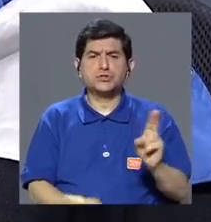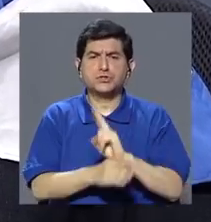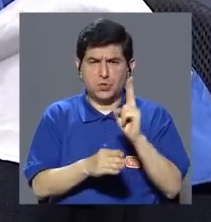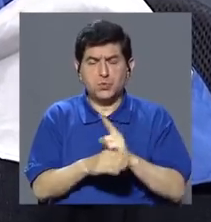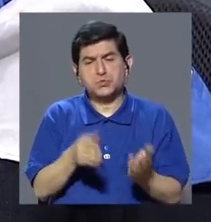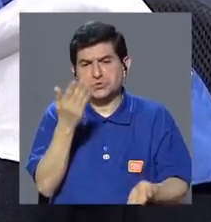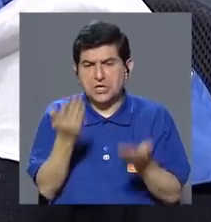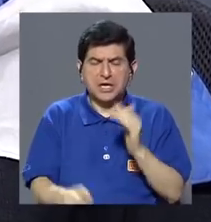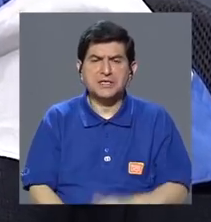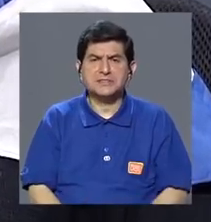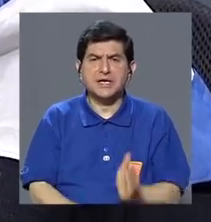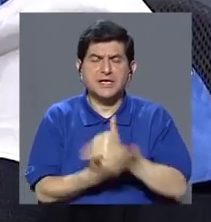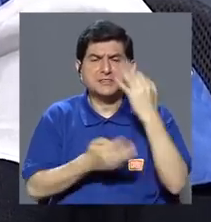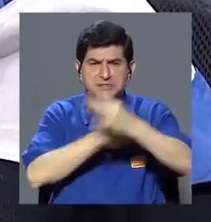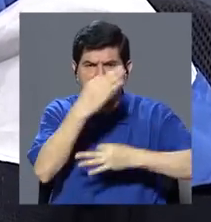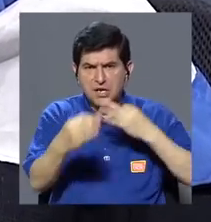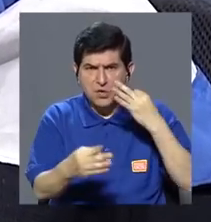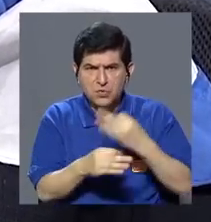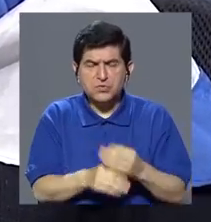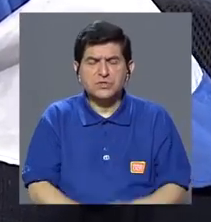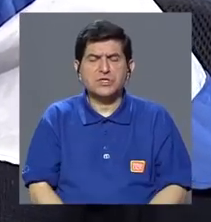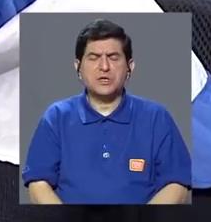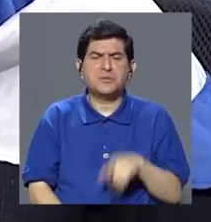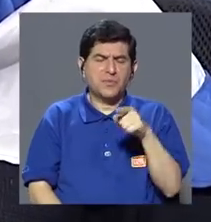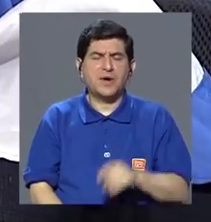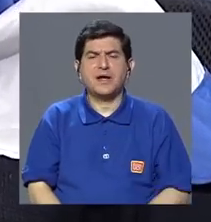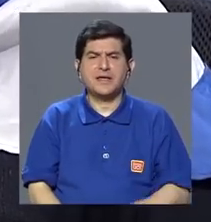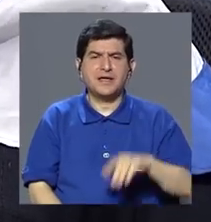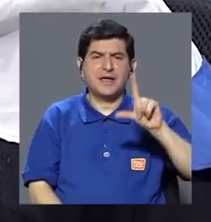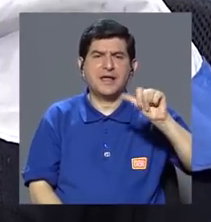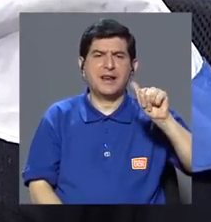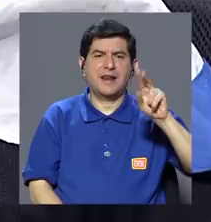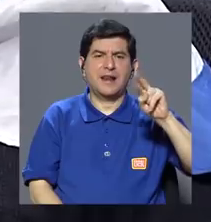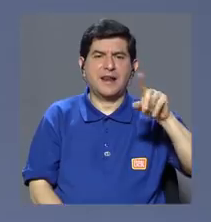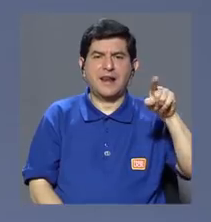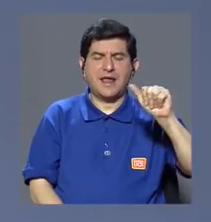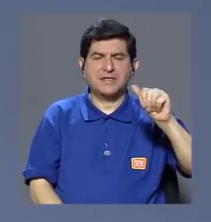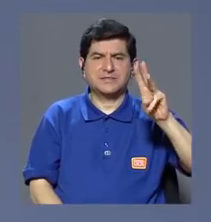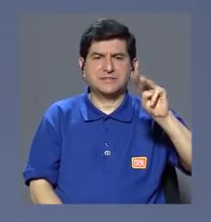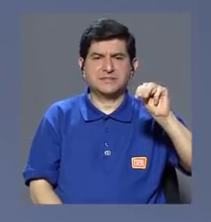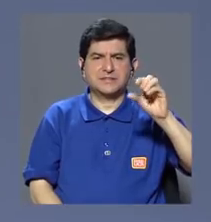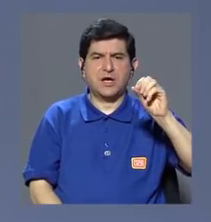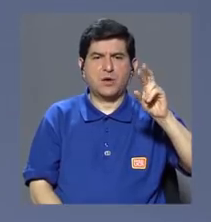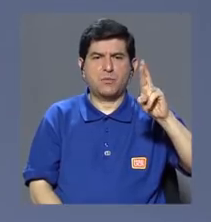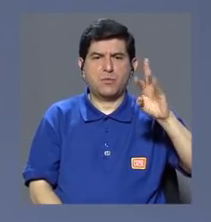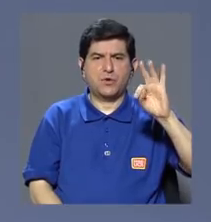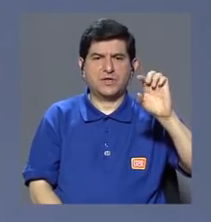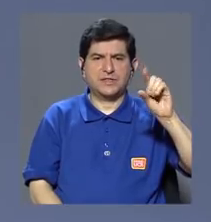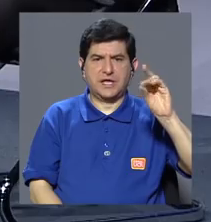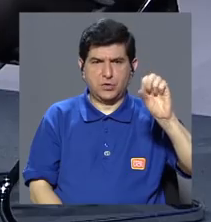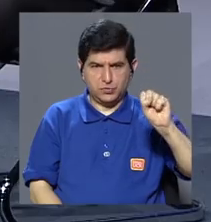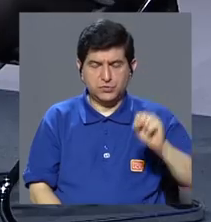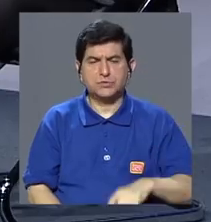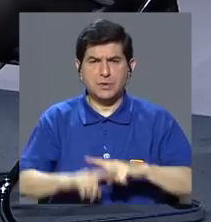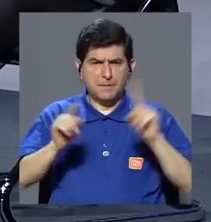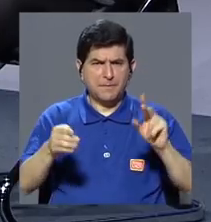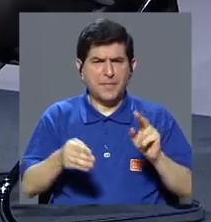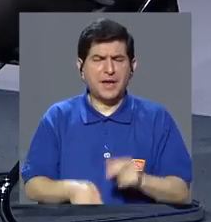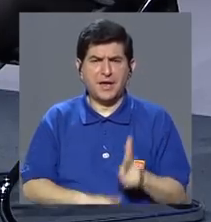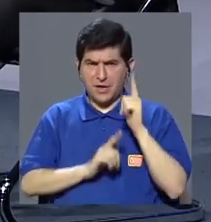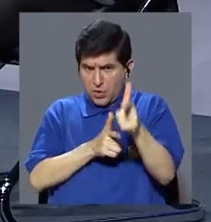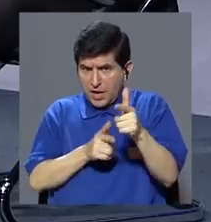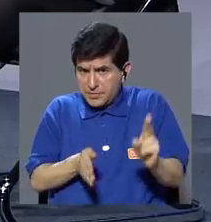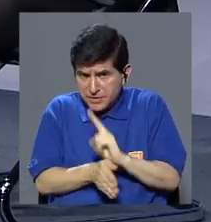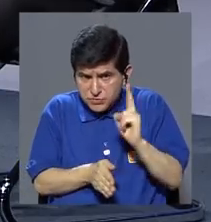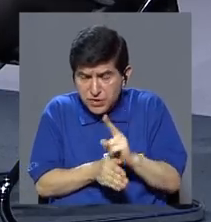hechizas que son lanza morteros que se le dice no yo en este momento no están armados los lados no porque